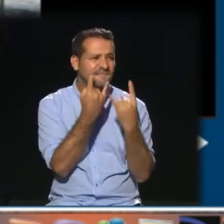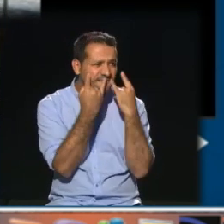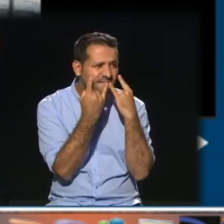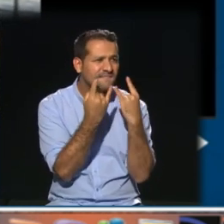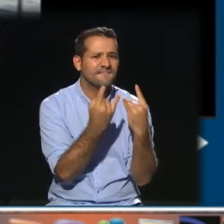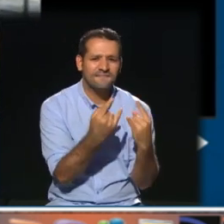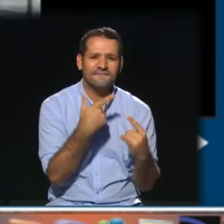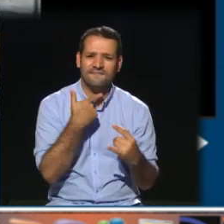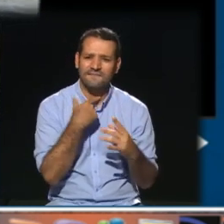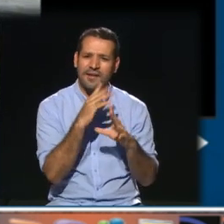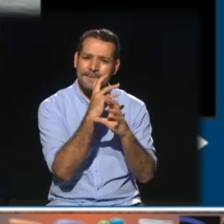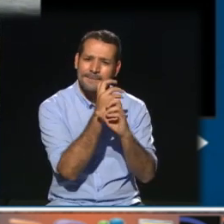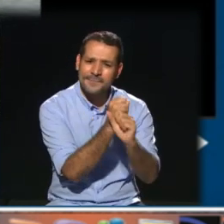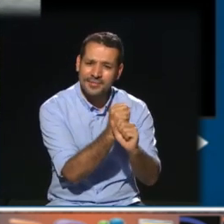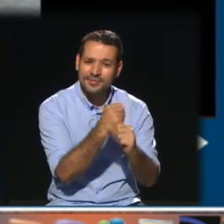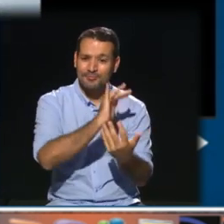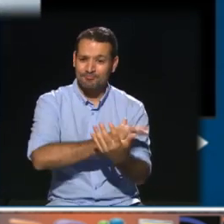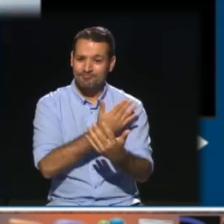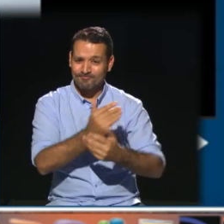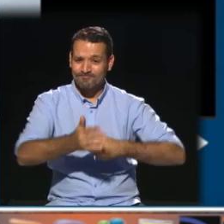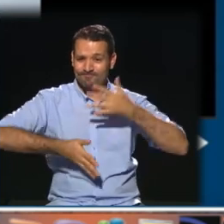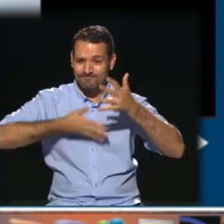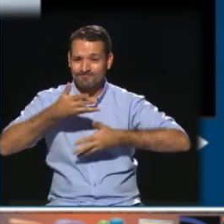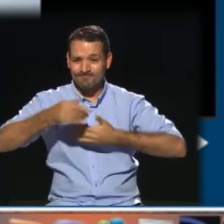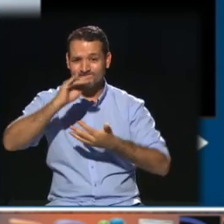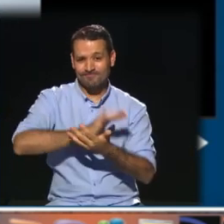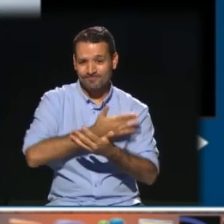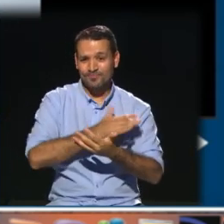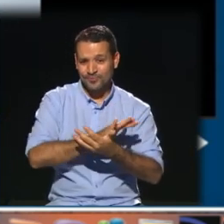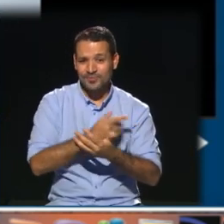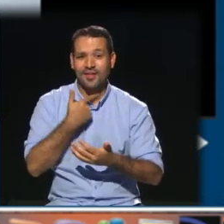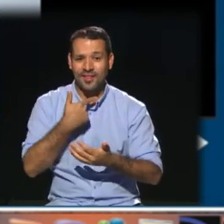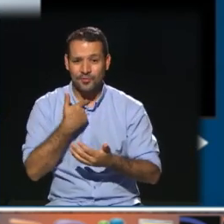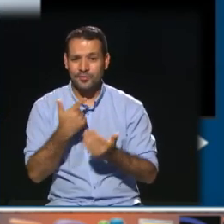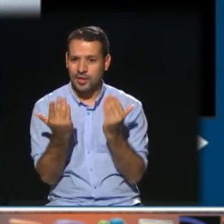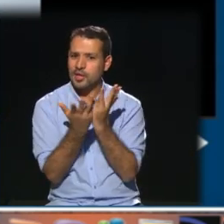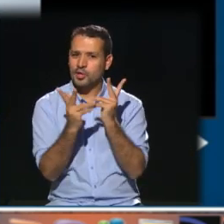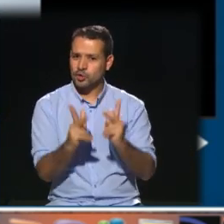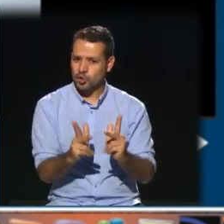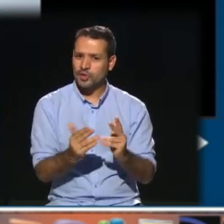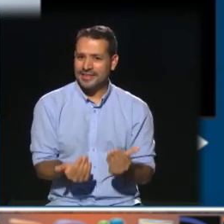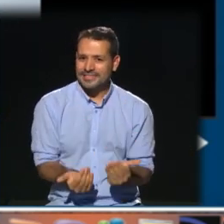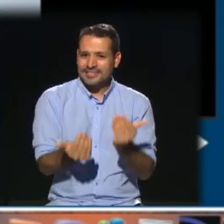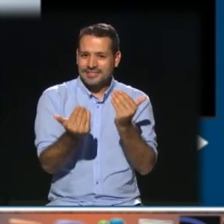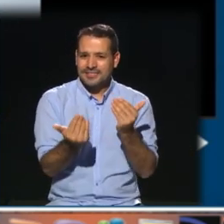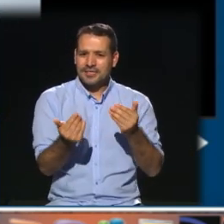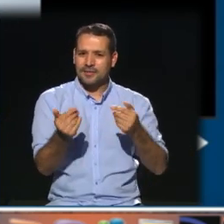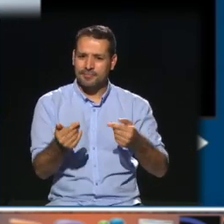les encanta. Entonces, estos son ejemplos de recursos que los estudiantes tienen y que les pueden ir sirviendo